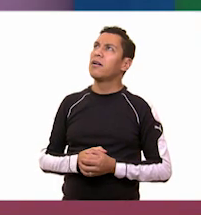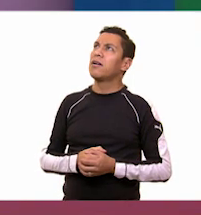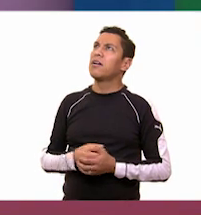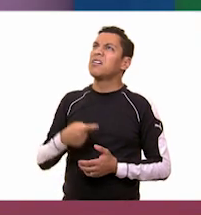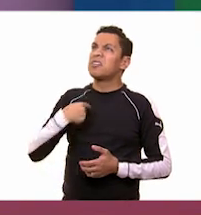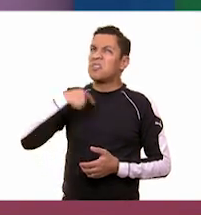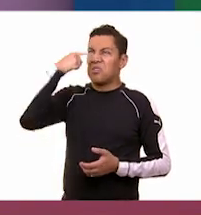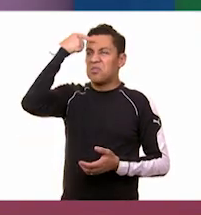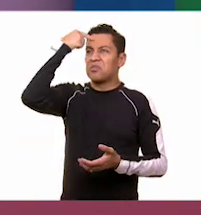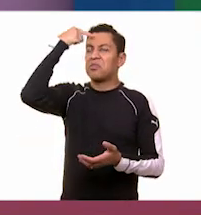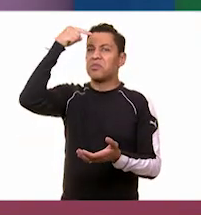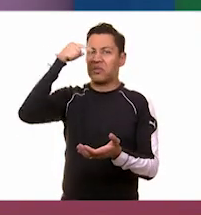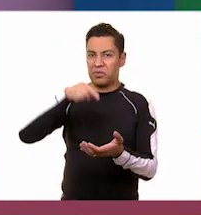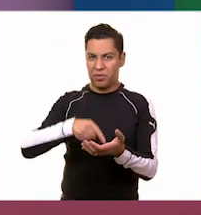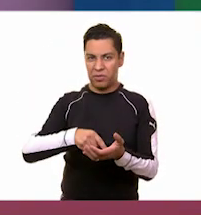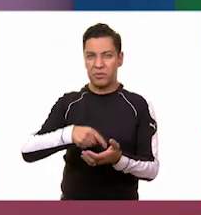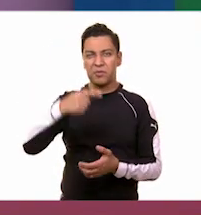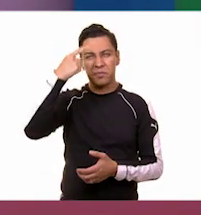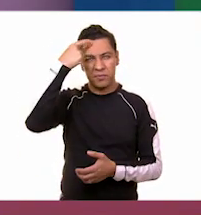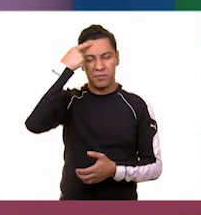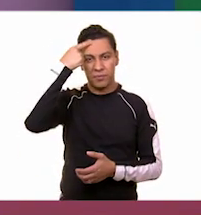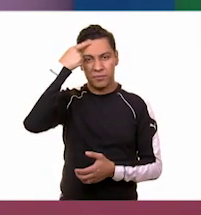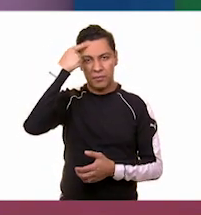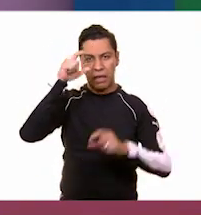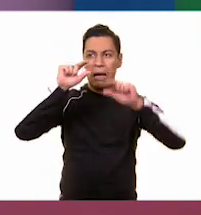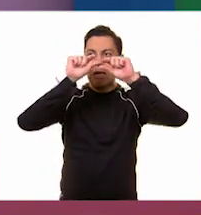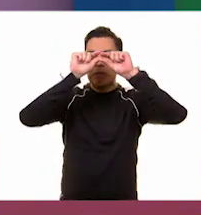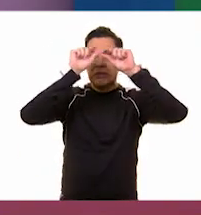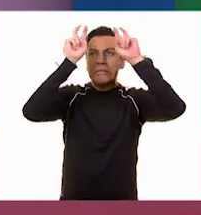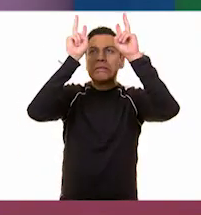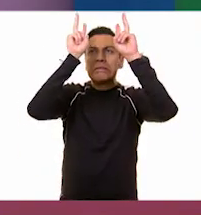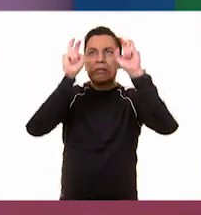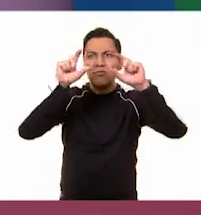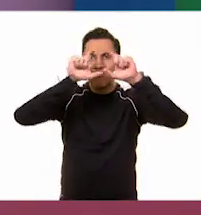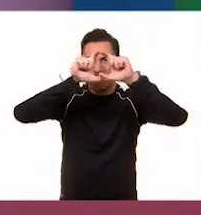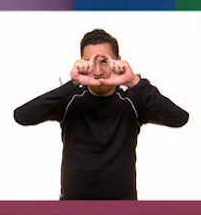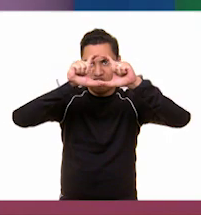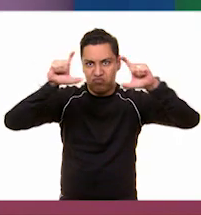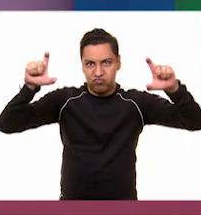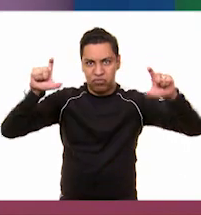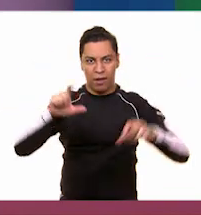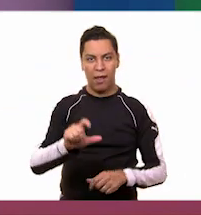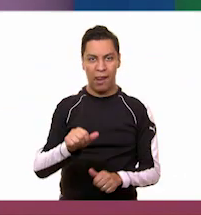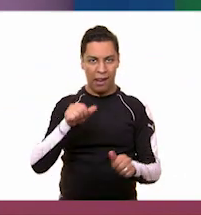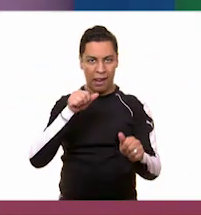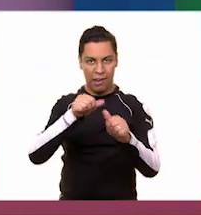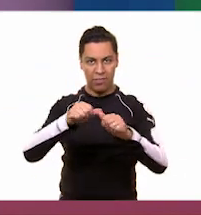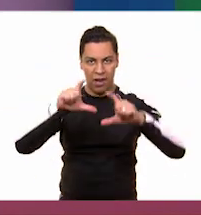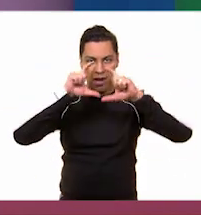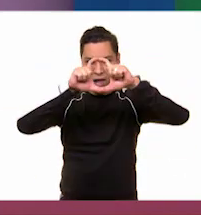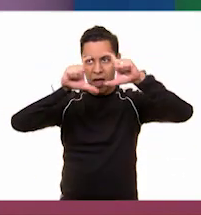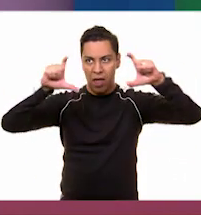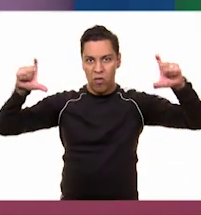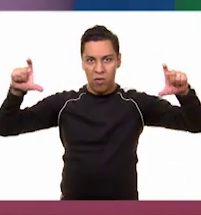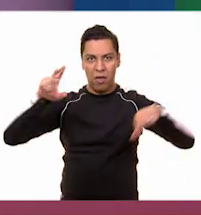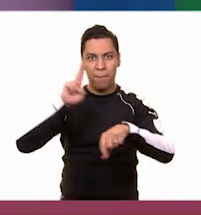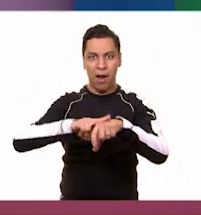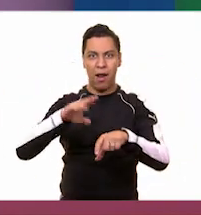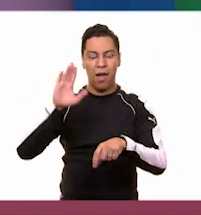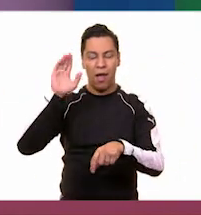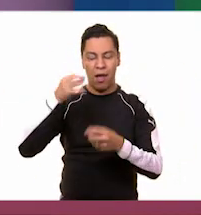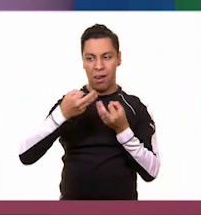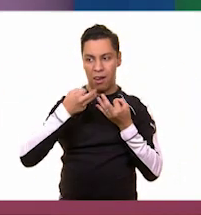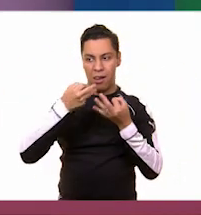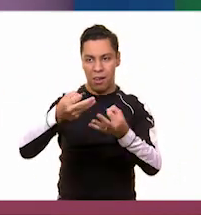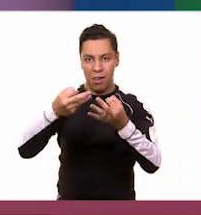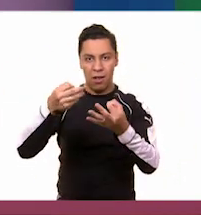maestro. Yo me acuerdo. Tienen un encabezado con letras así grandotototas para llamar la atención. Y también tiene